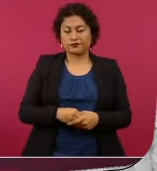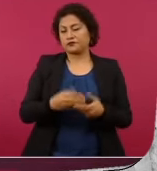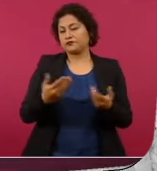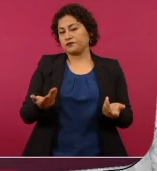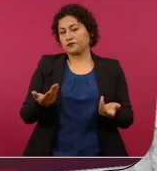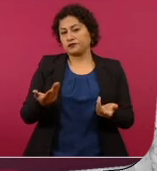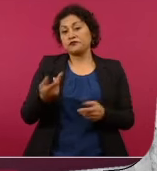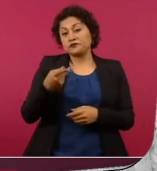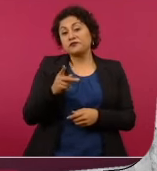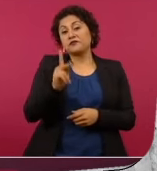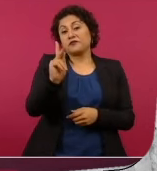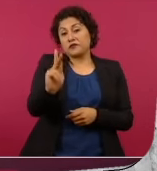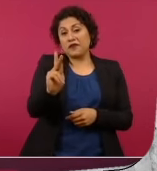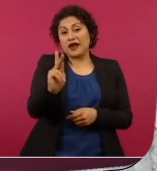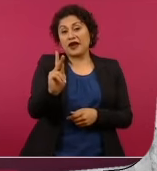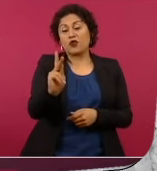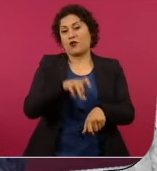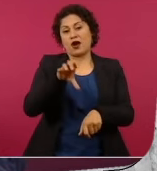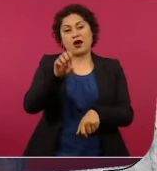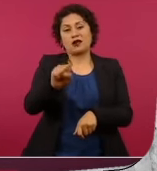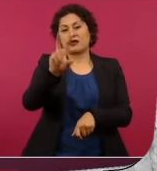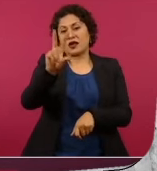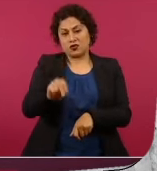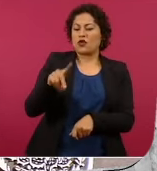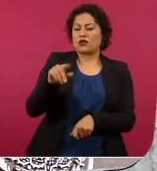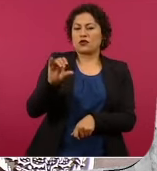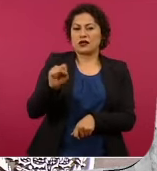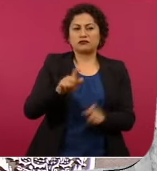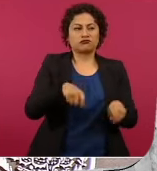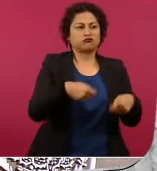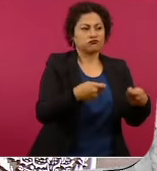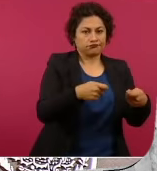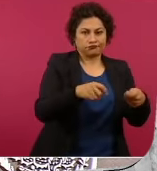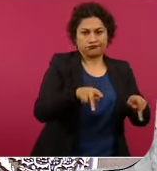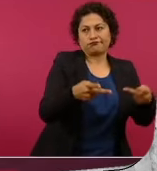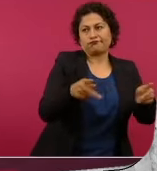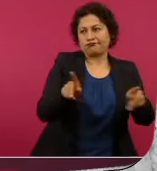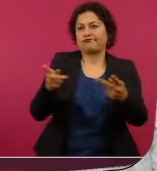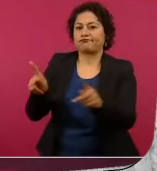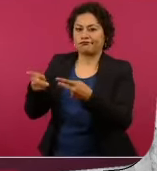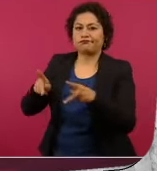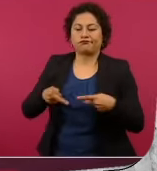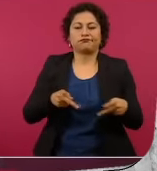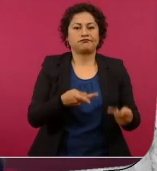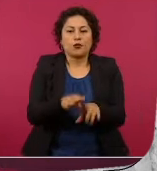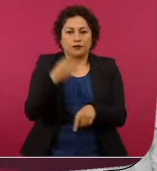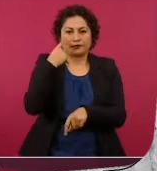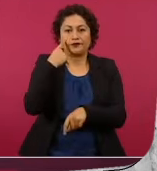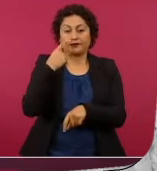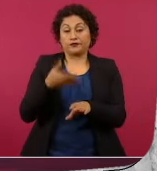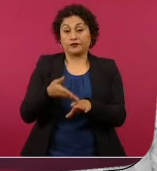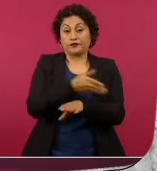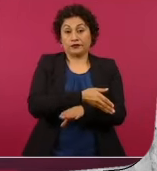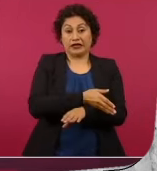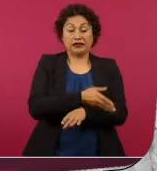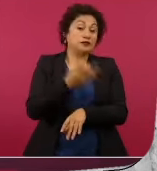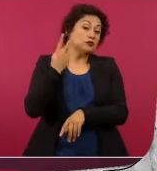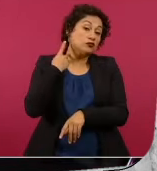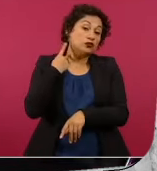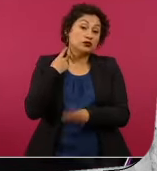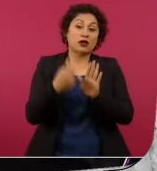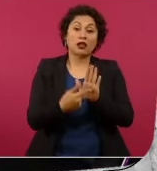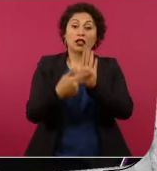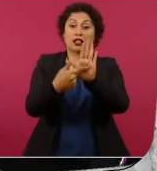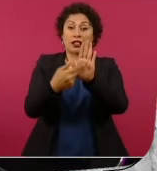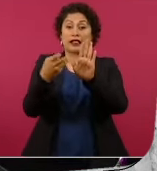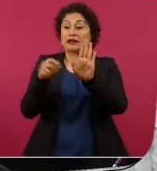les dio tiempo de que siguieran las llamadas rondas, así le llamaban. Ponían al mercado todas estas áreas para la